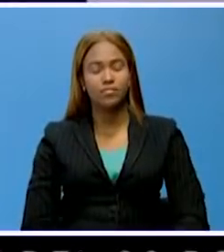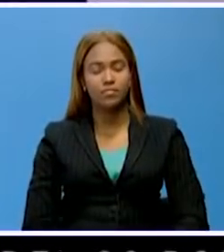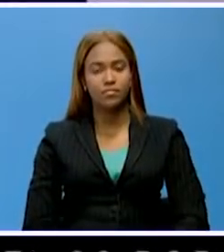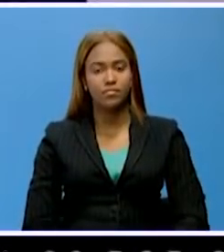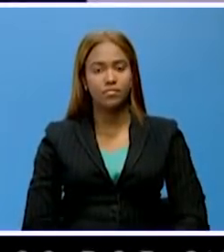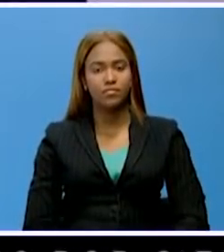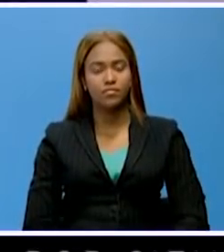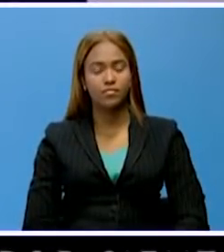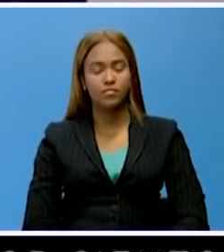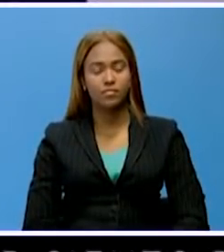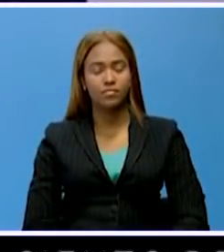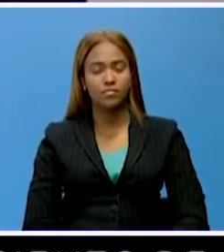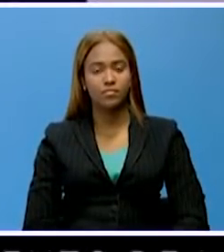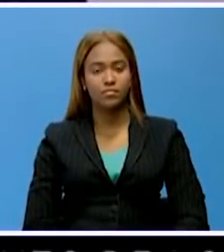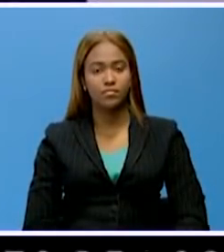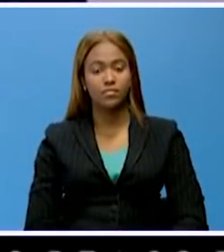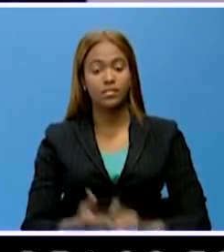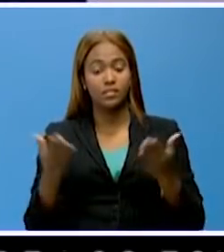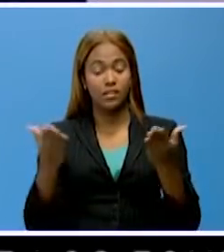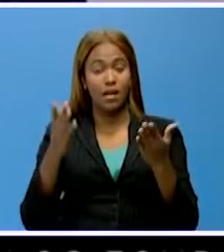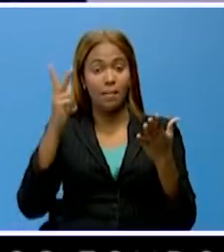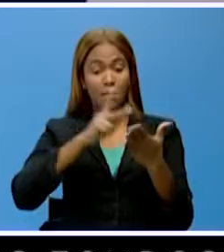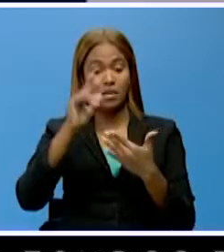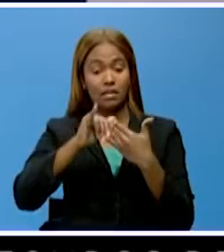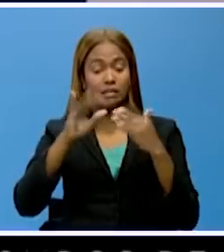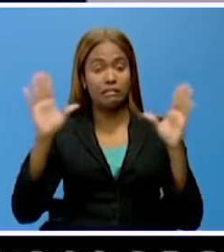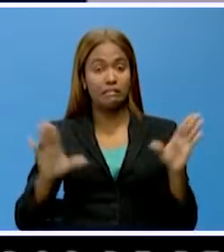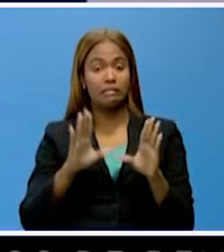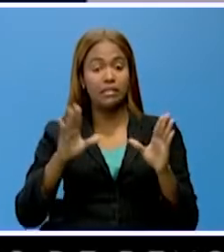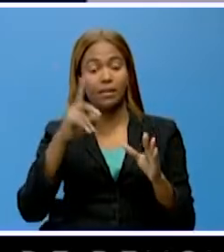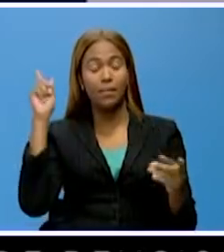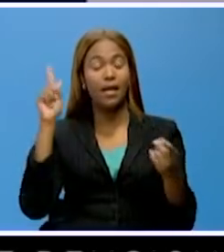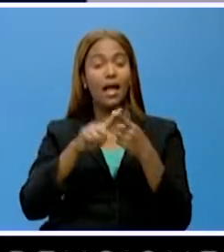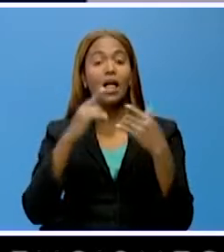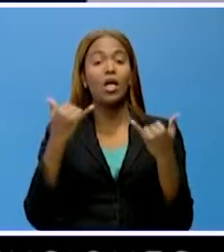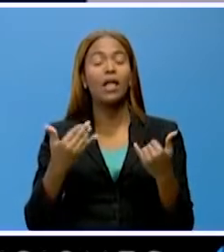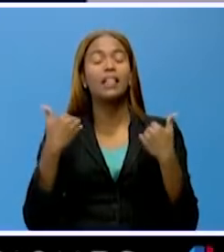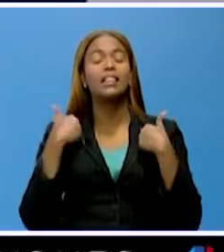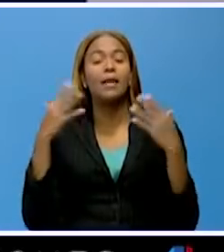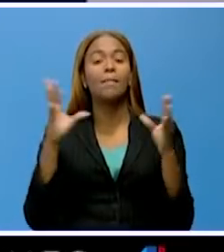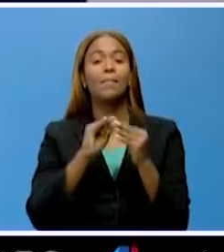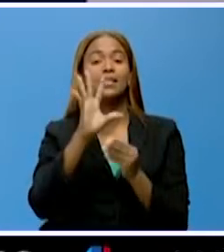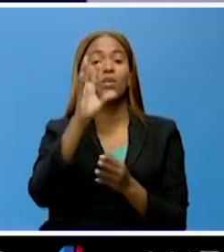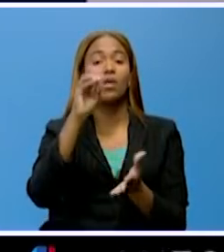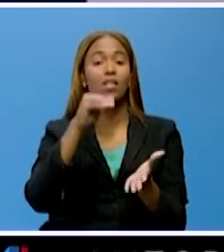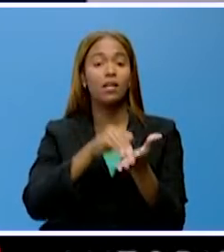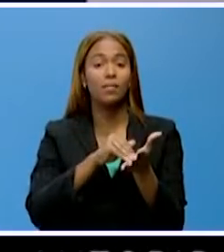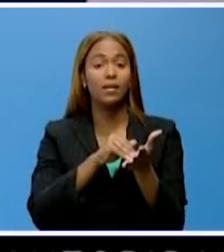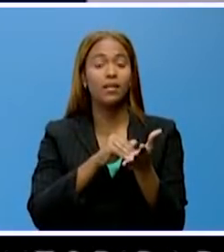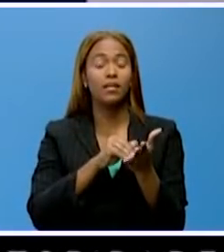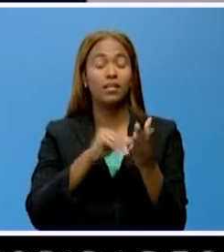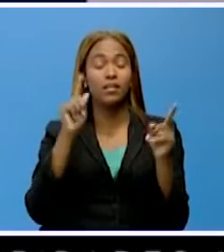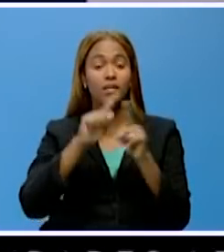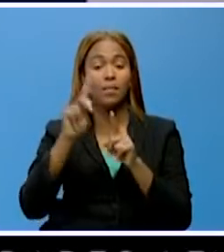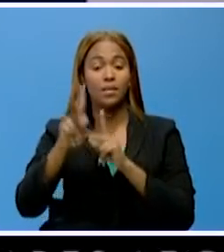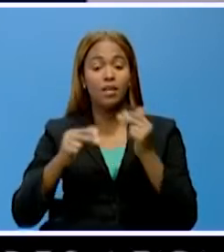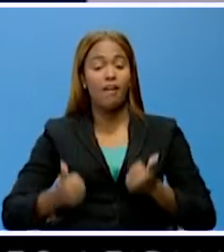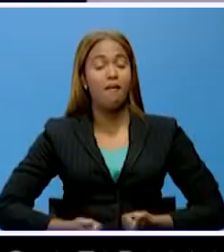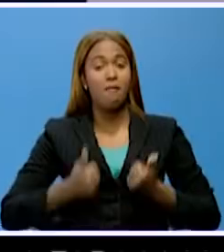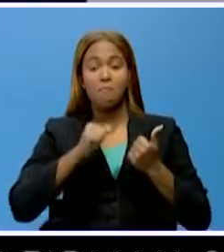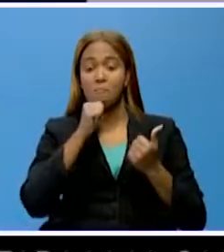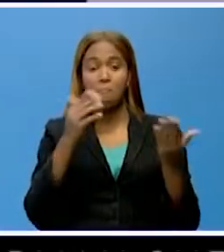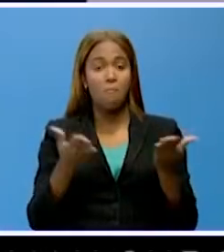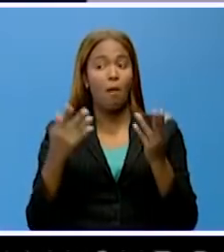marzo está proyectando muy bien. Al día de hoy han llegado 50,000 personas no residentes a